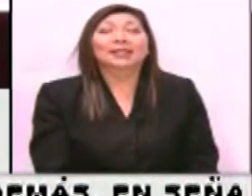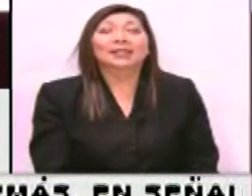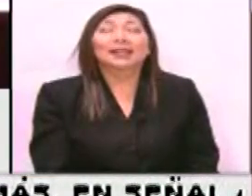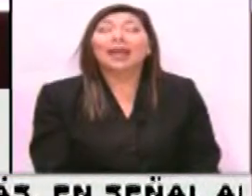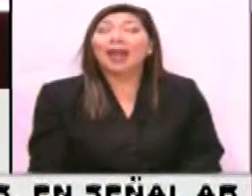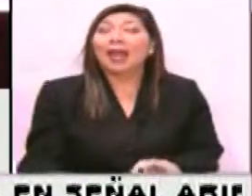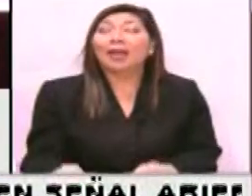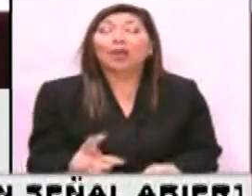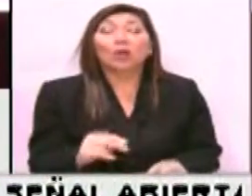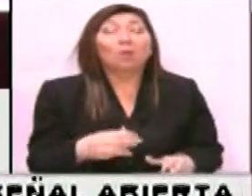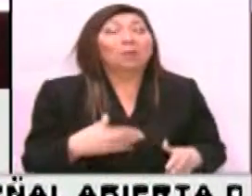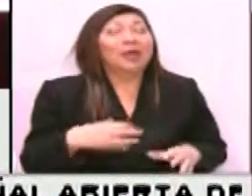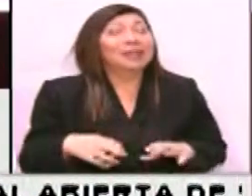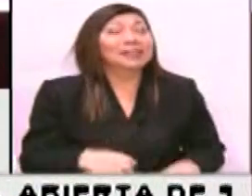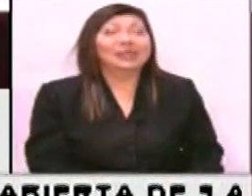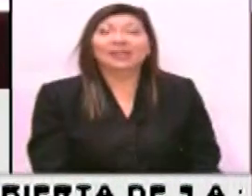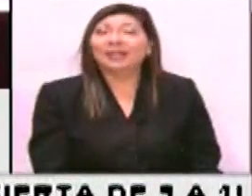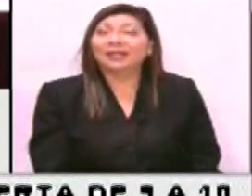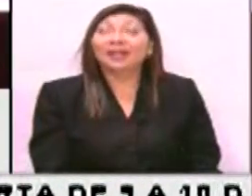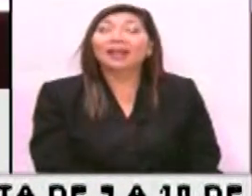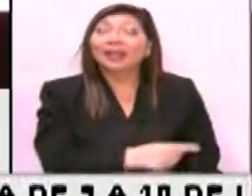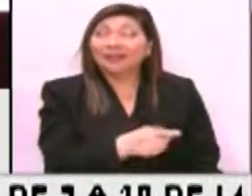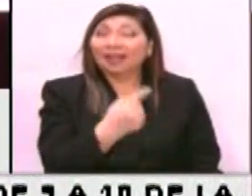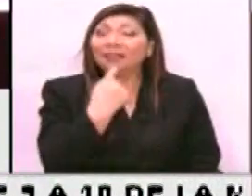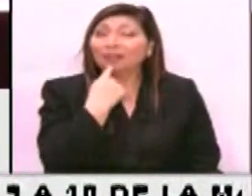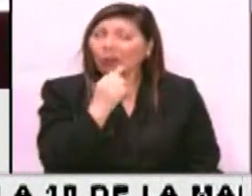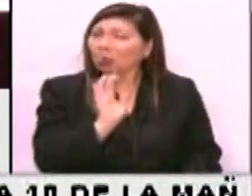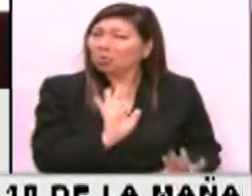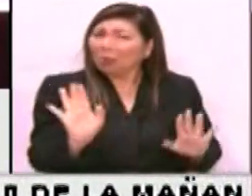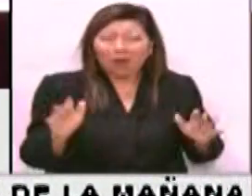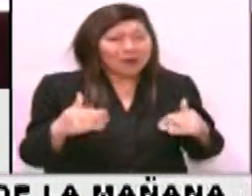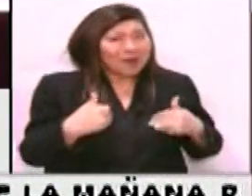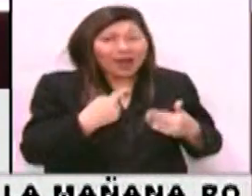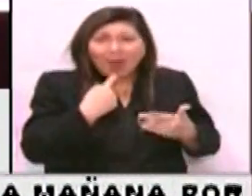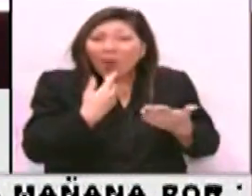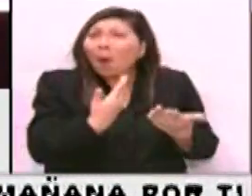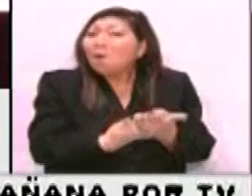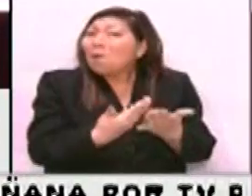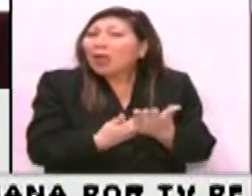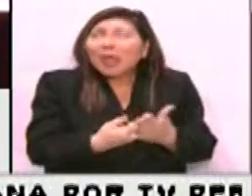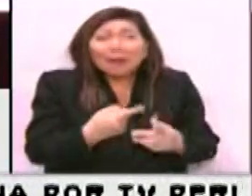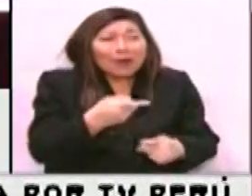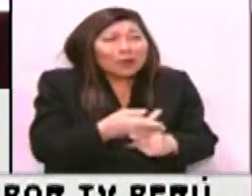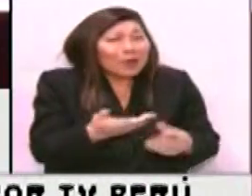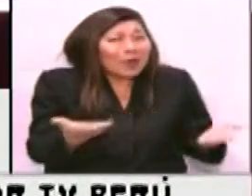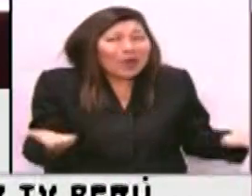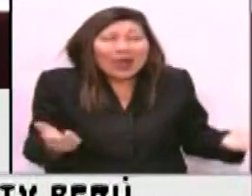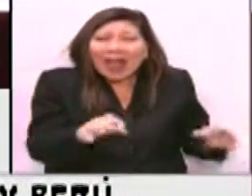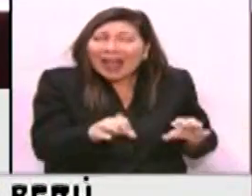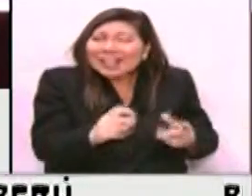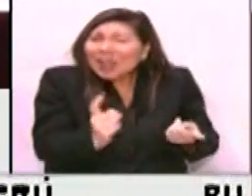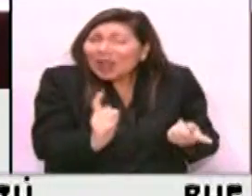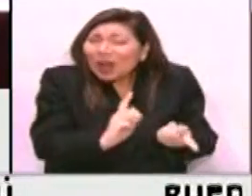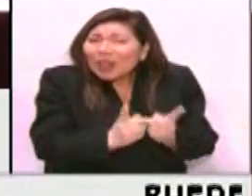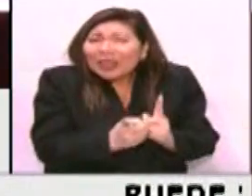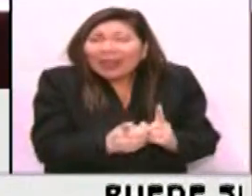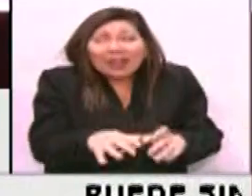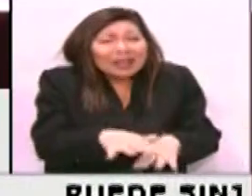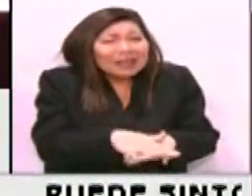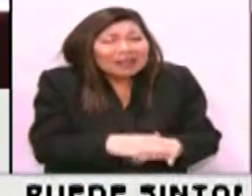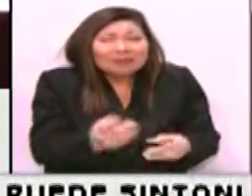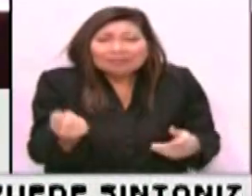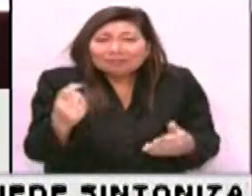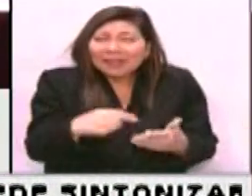que haga lo que no debe hacer. Y él está diciendo, yo no lo he hecho. Y no hay una prueba en contrario que diga que lo ha hecho, al contrario, ni ha gestado